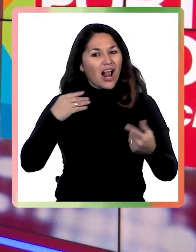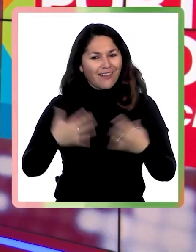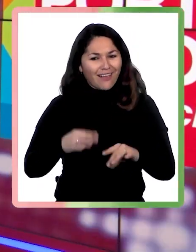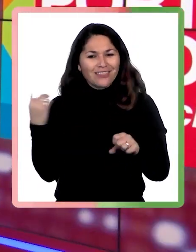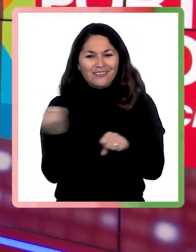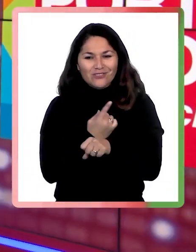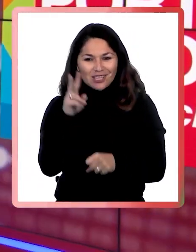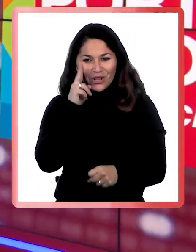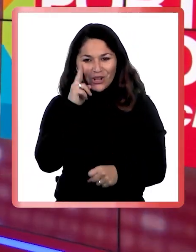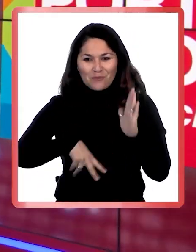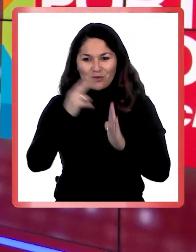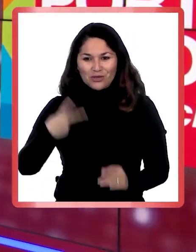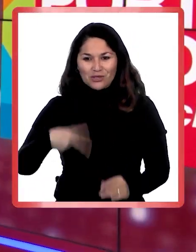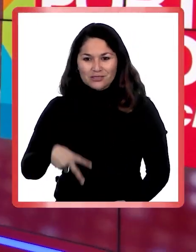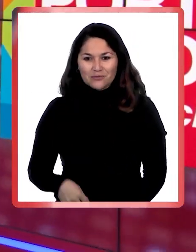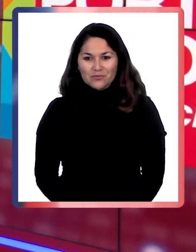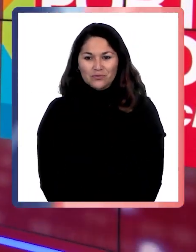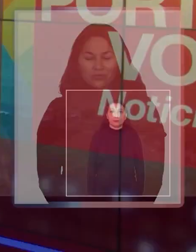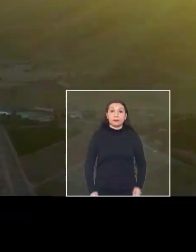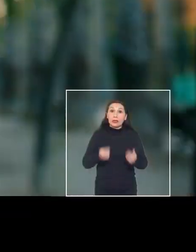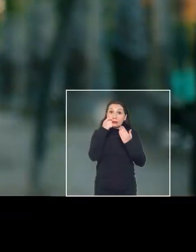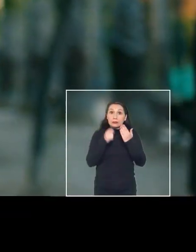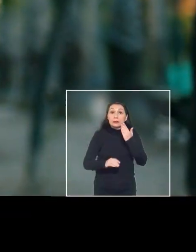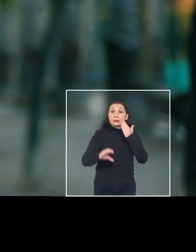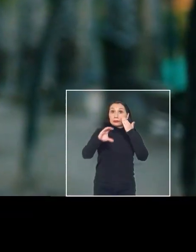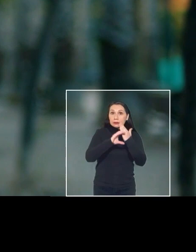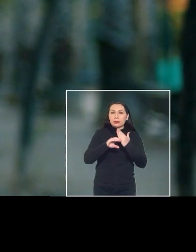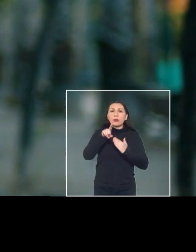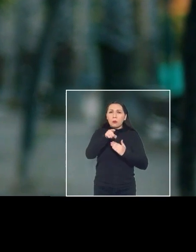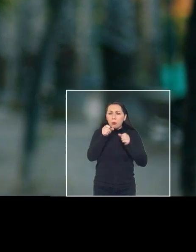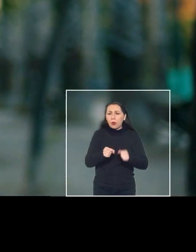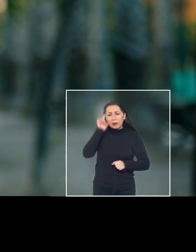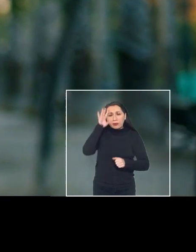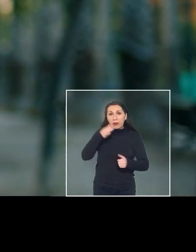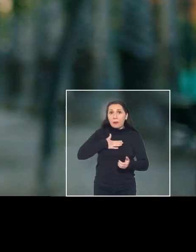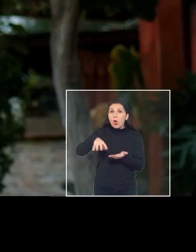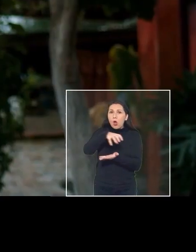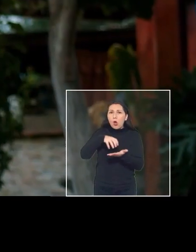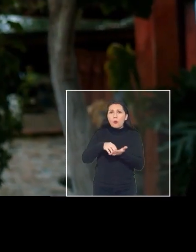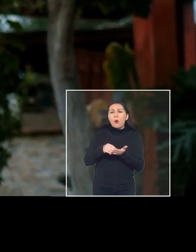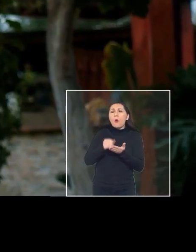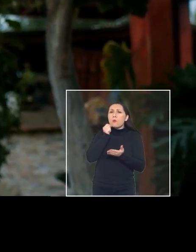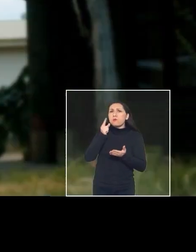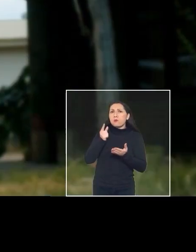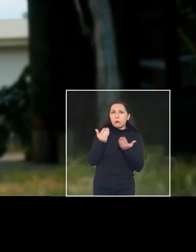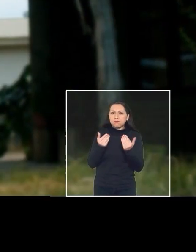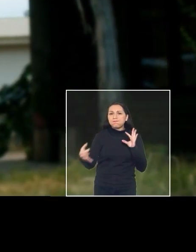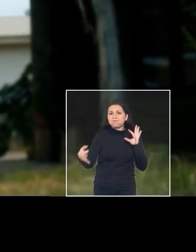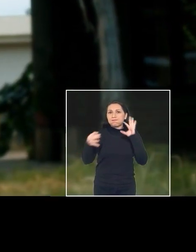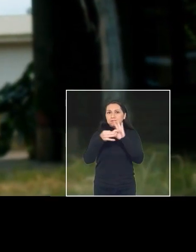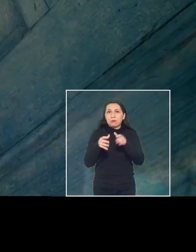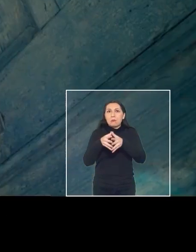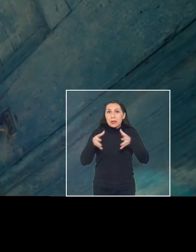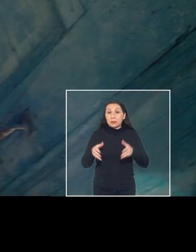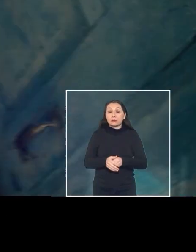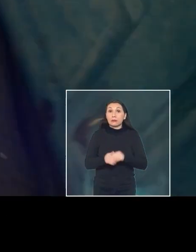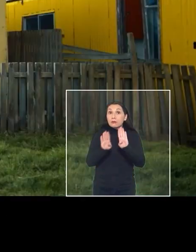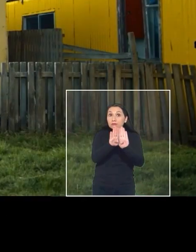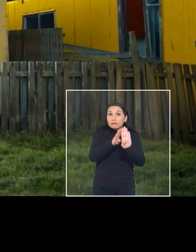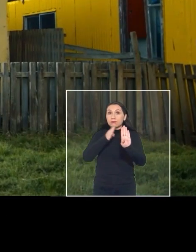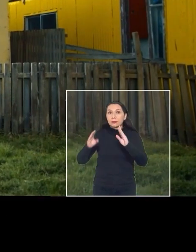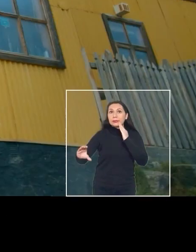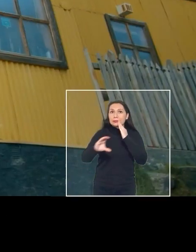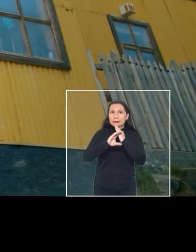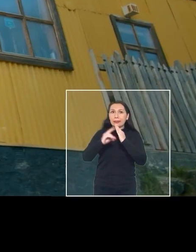ya volvemos con más portavoz noticias si no censan podrán saber que en mi comuna necesitamos estar más conectados porque cuando